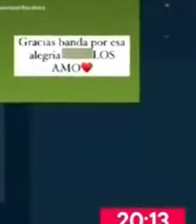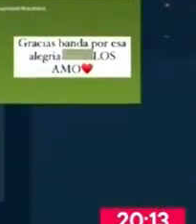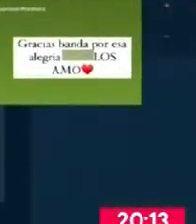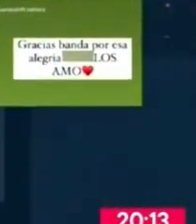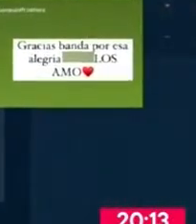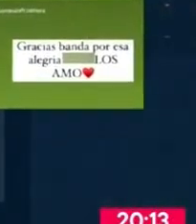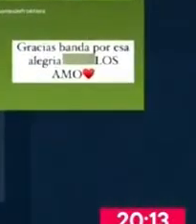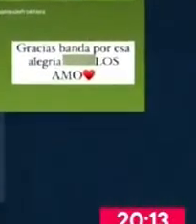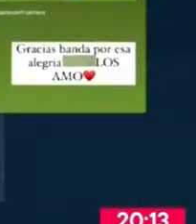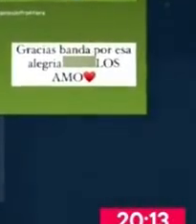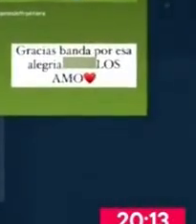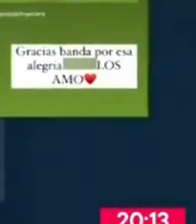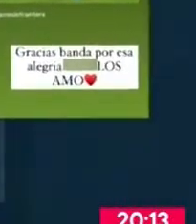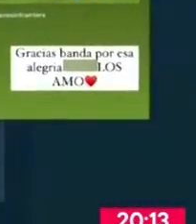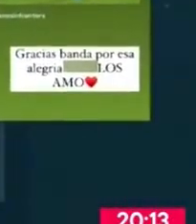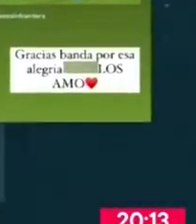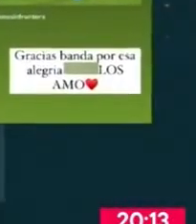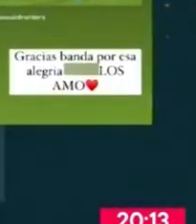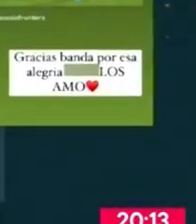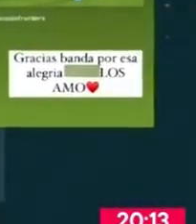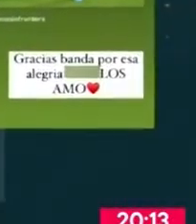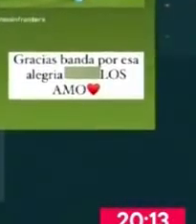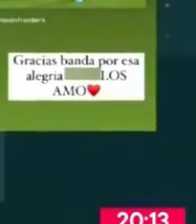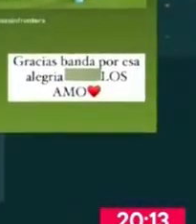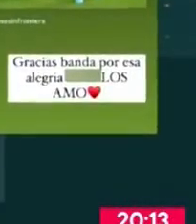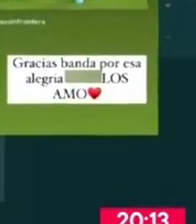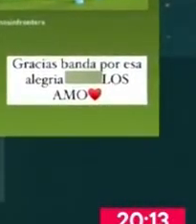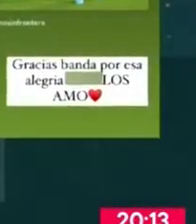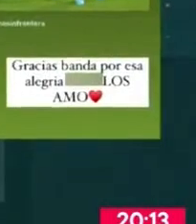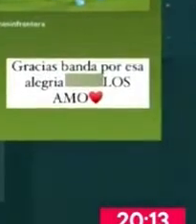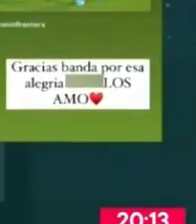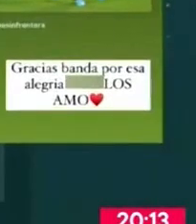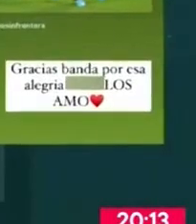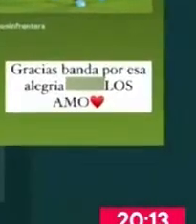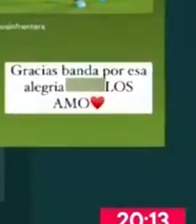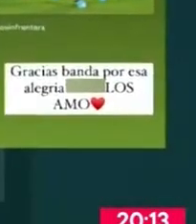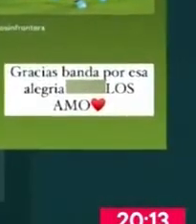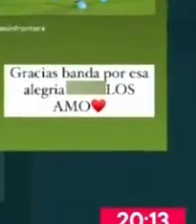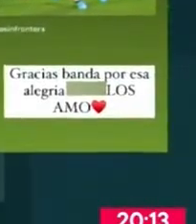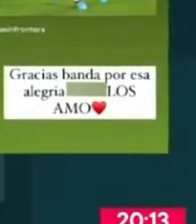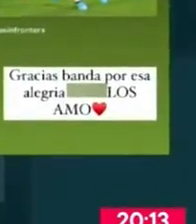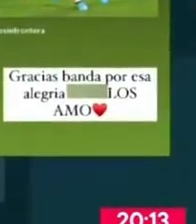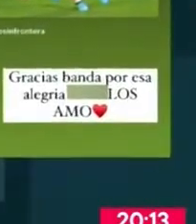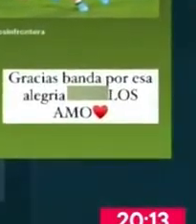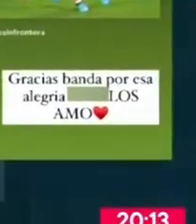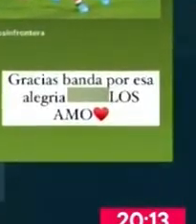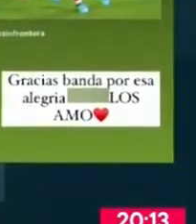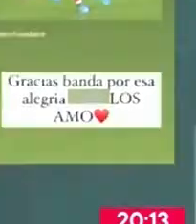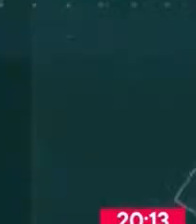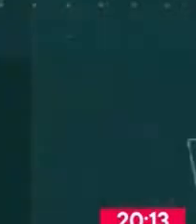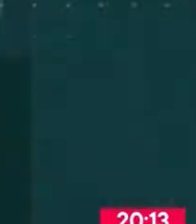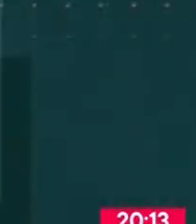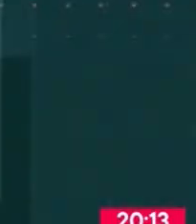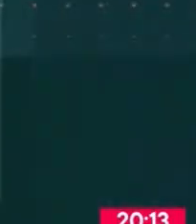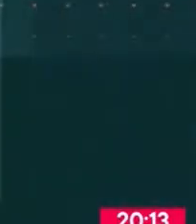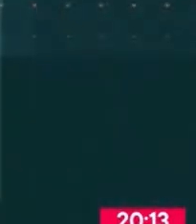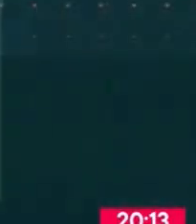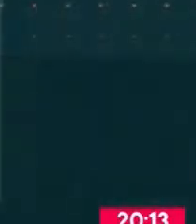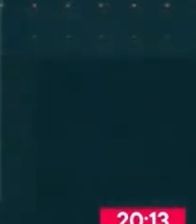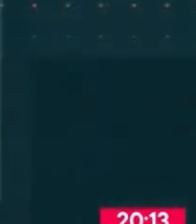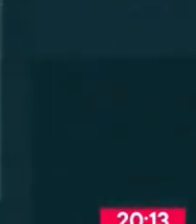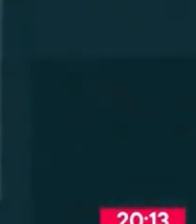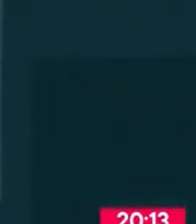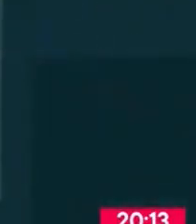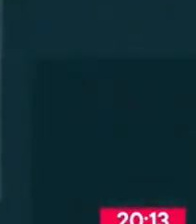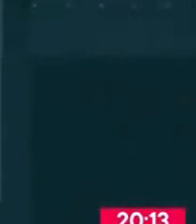lo que señala la respuesta de Gracias Banda por esa alegría, los amo, dice Jefferson Farfán a propósito en sus redes